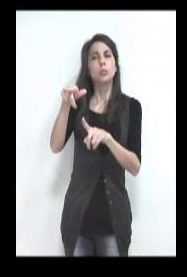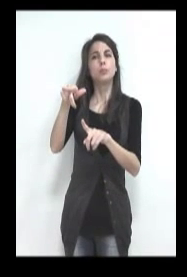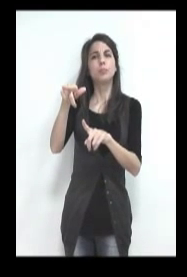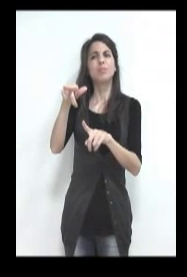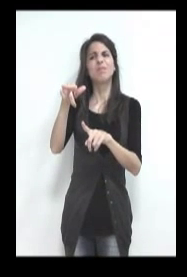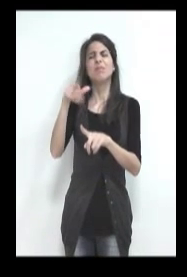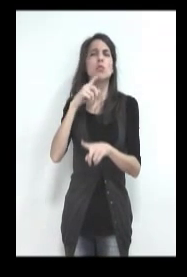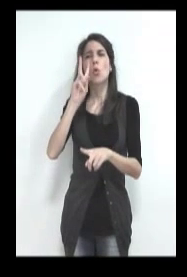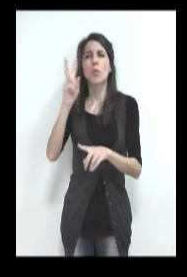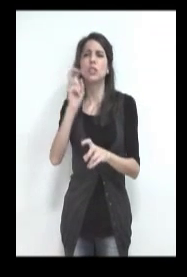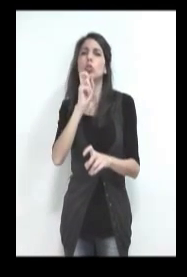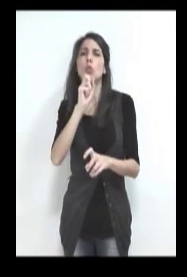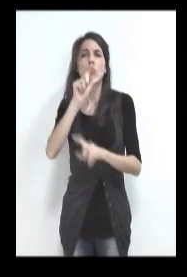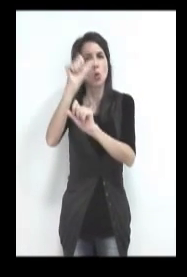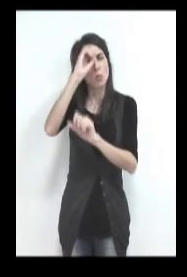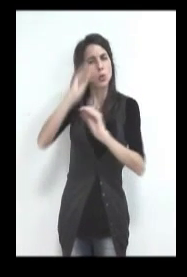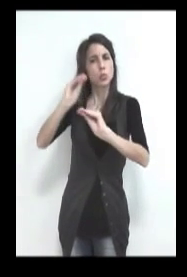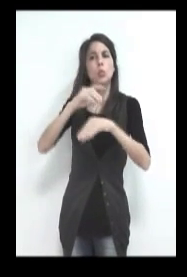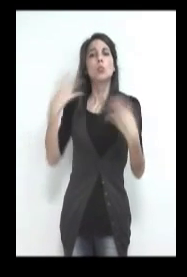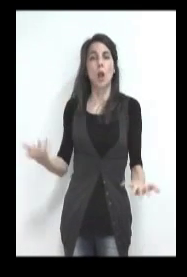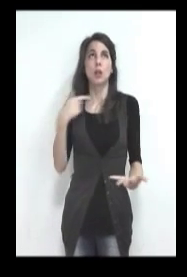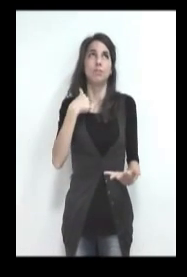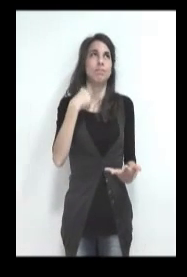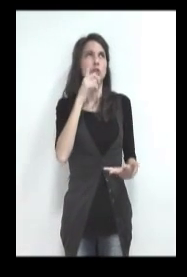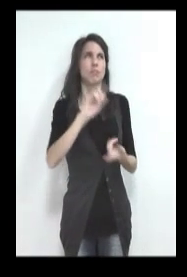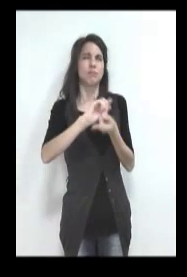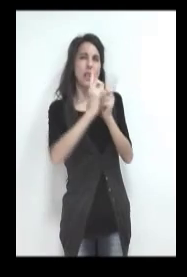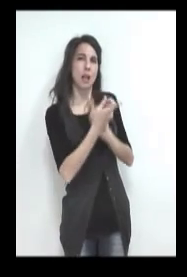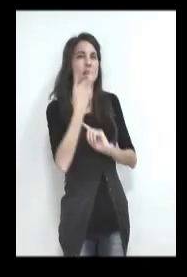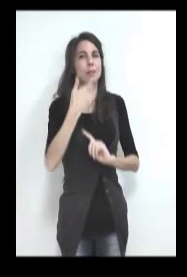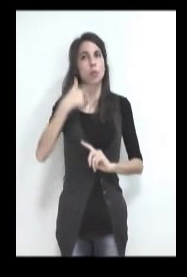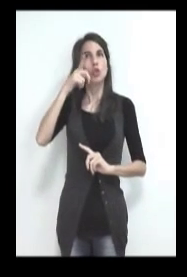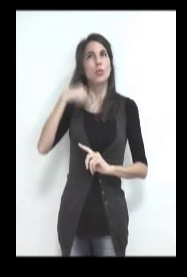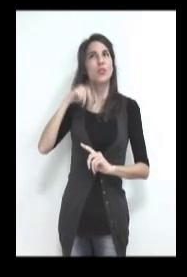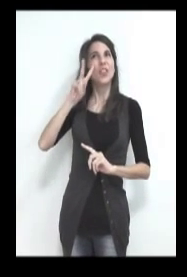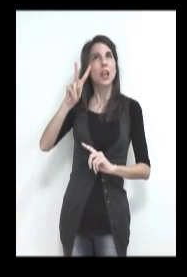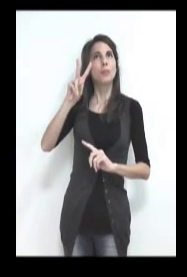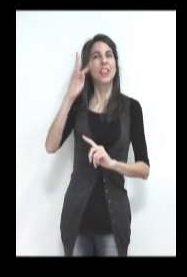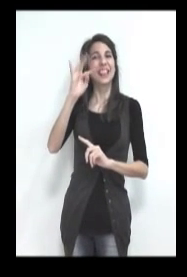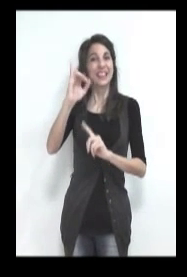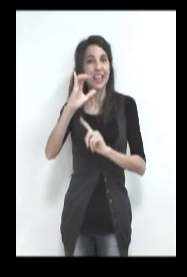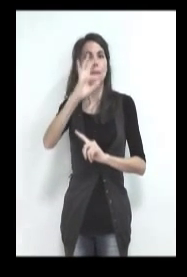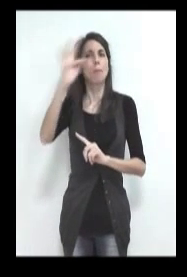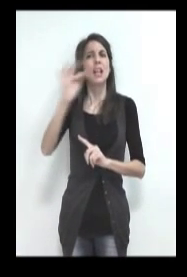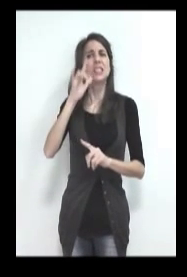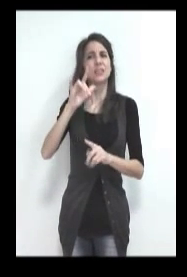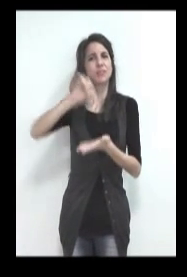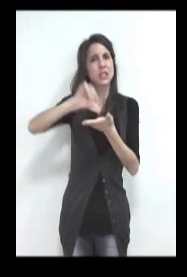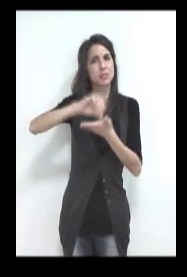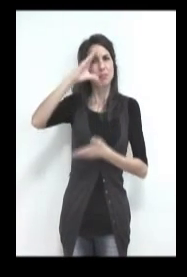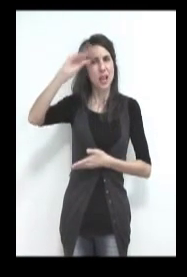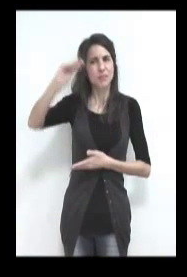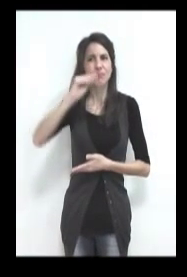una vuelta, porque no vería a las tecnologías y a las Smart Cities como una posible causa de generar guetos o